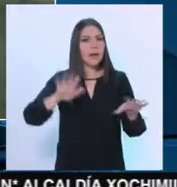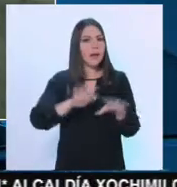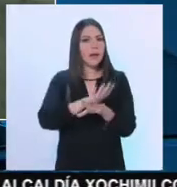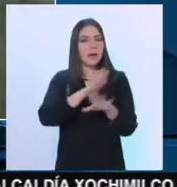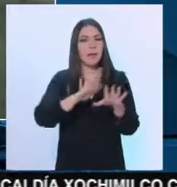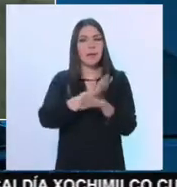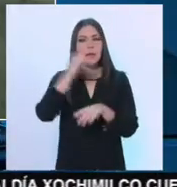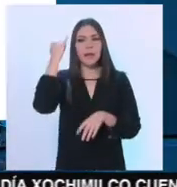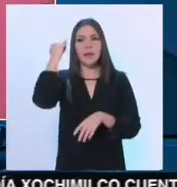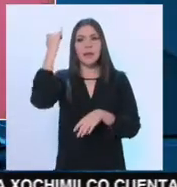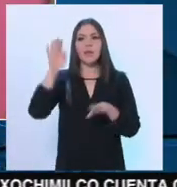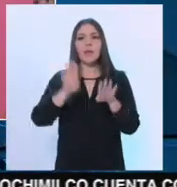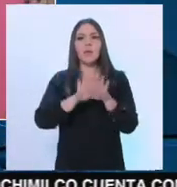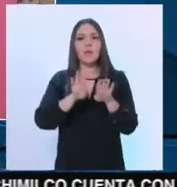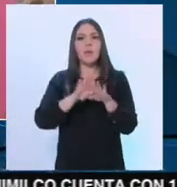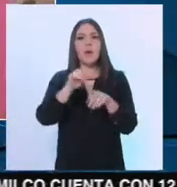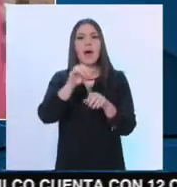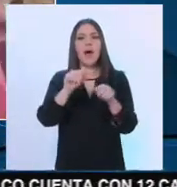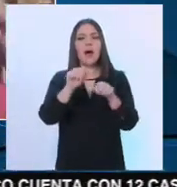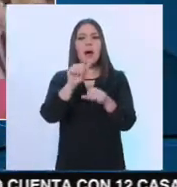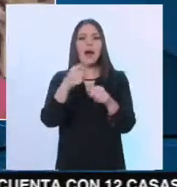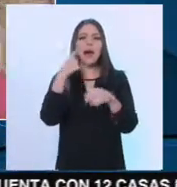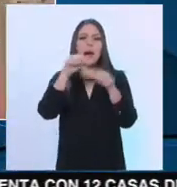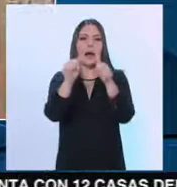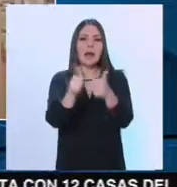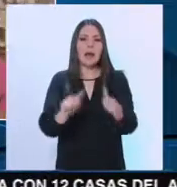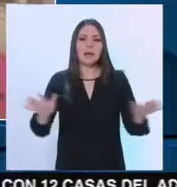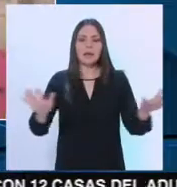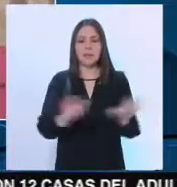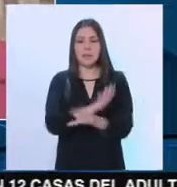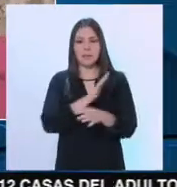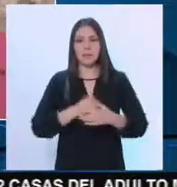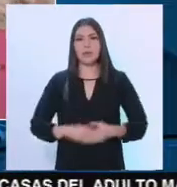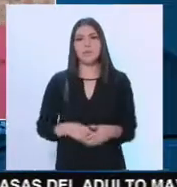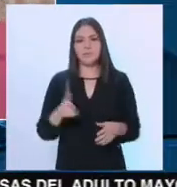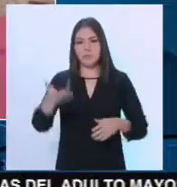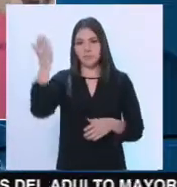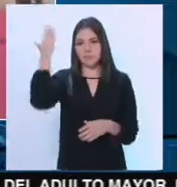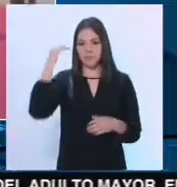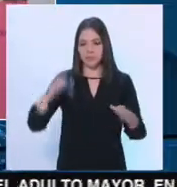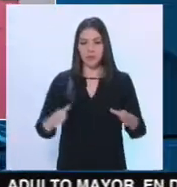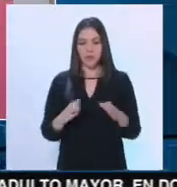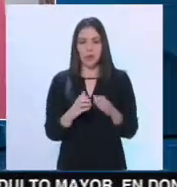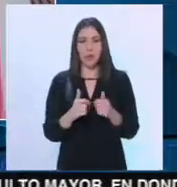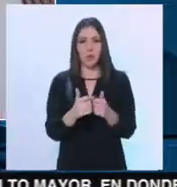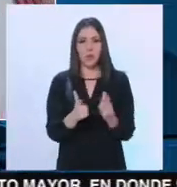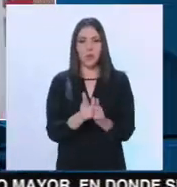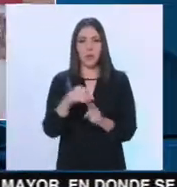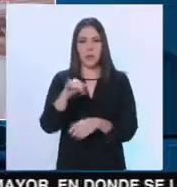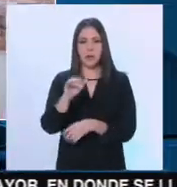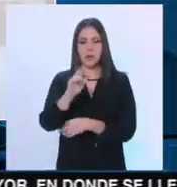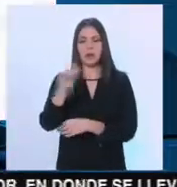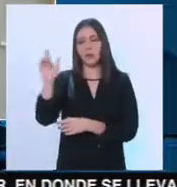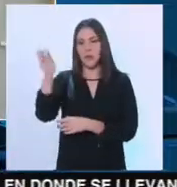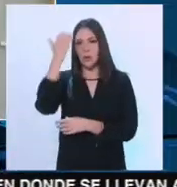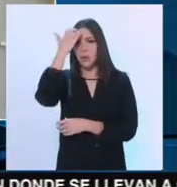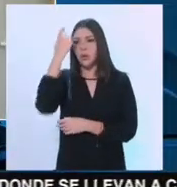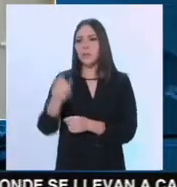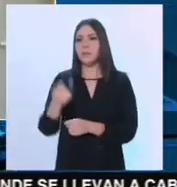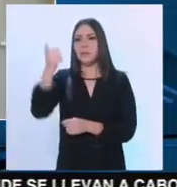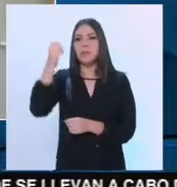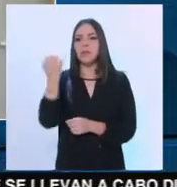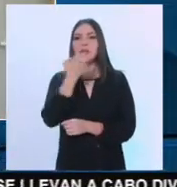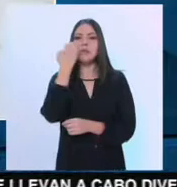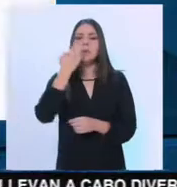producción artística en colectivo. Los integrantes del Grupo Mira se conocieron en la Escuela Nacional de Artes Plásticas, en donde trabajaron